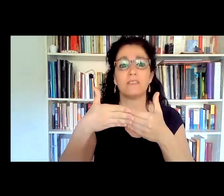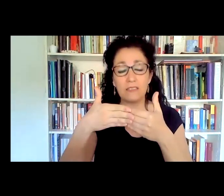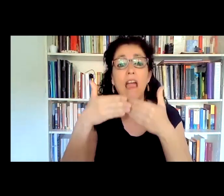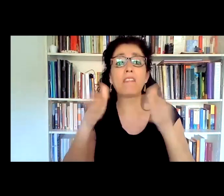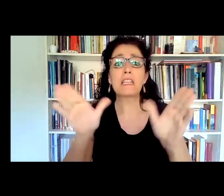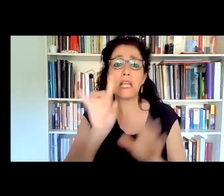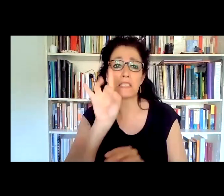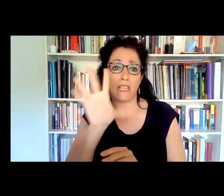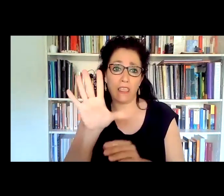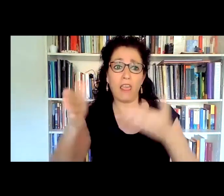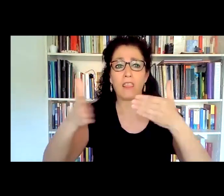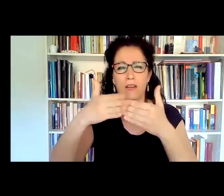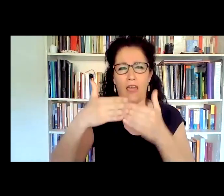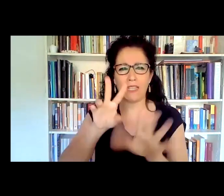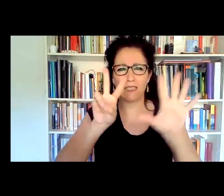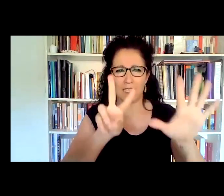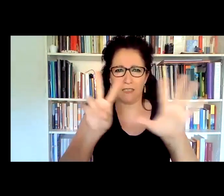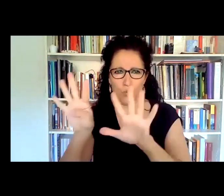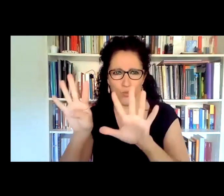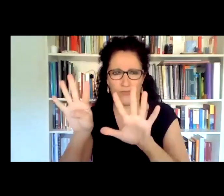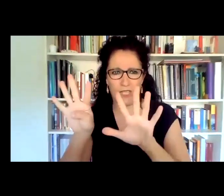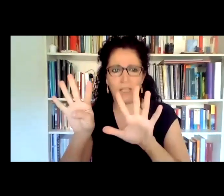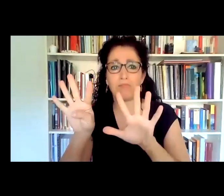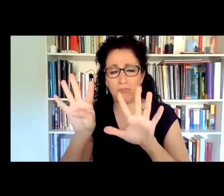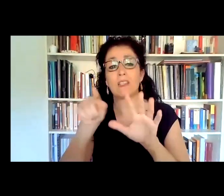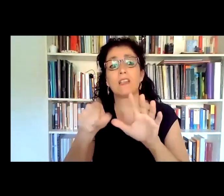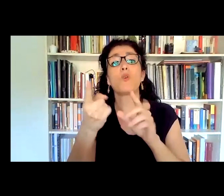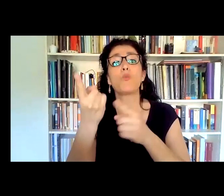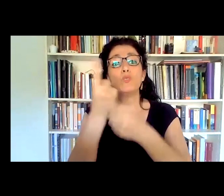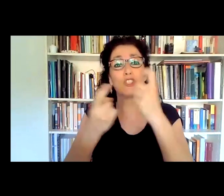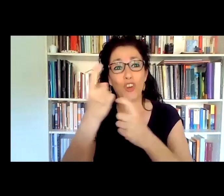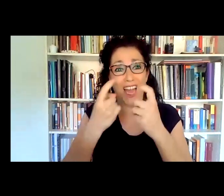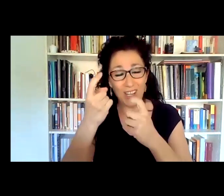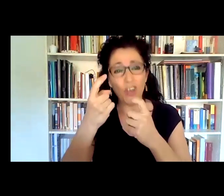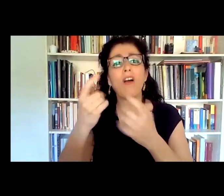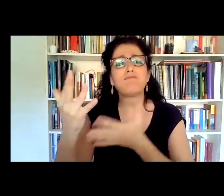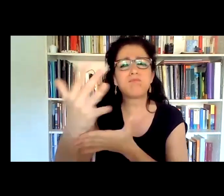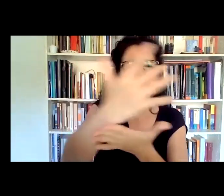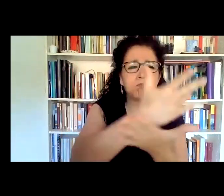de preguntas abiertas y cerradas, 15 abiertas y 79 cerradas.